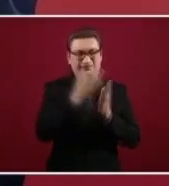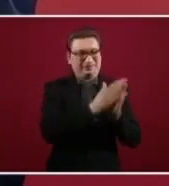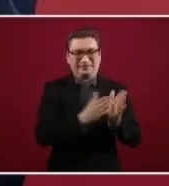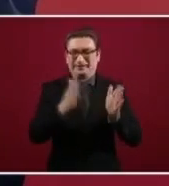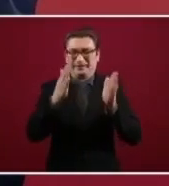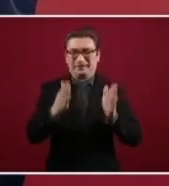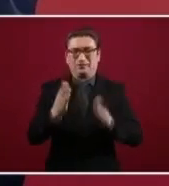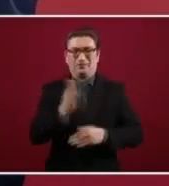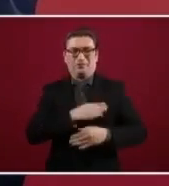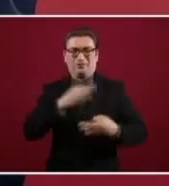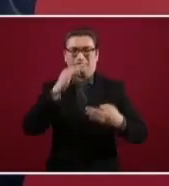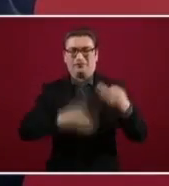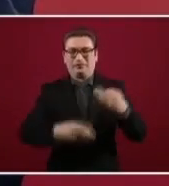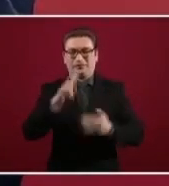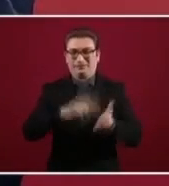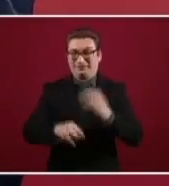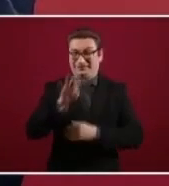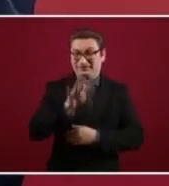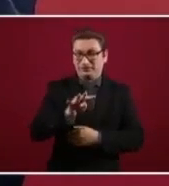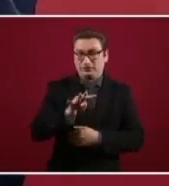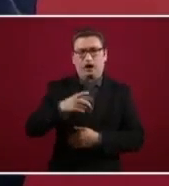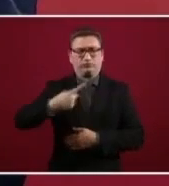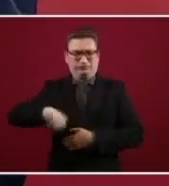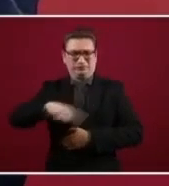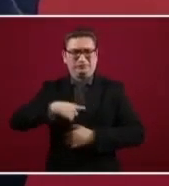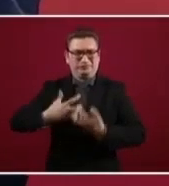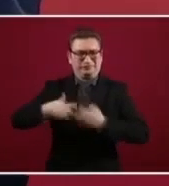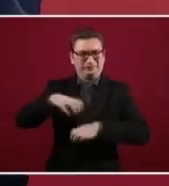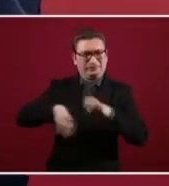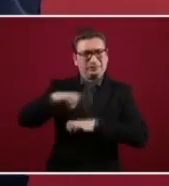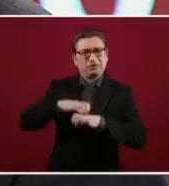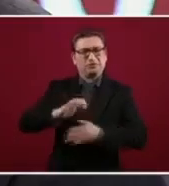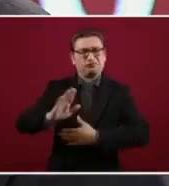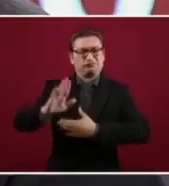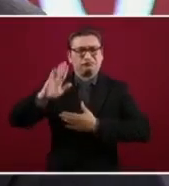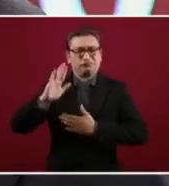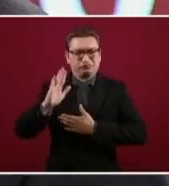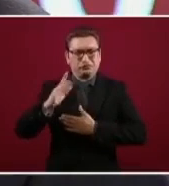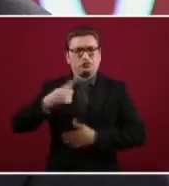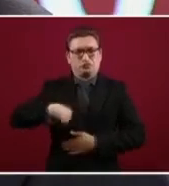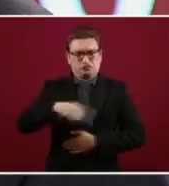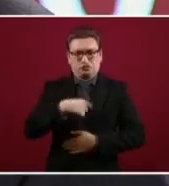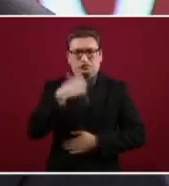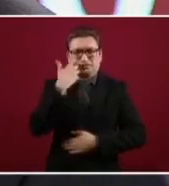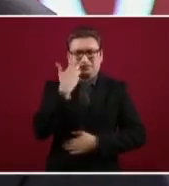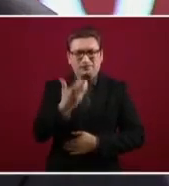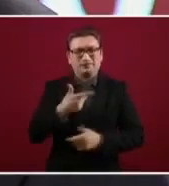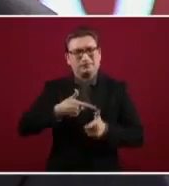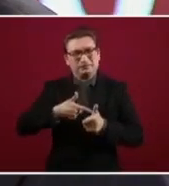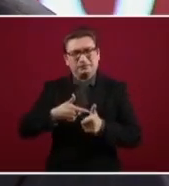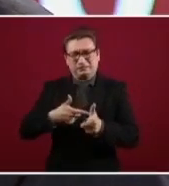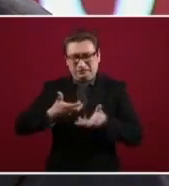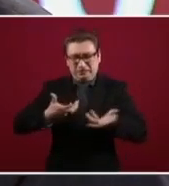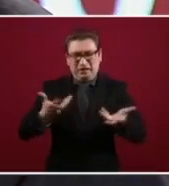2019 los empresarios refrendamos nuestro compromiso de seguir fortaleciendo